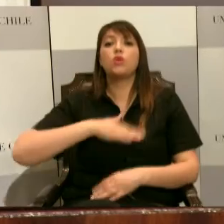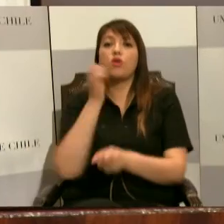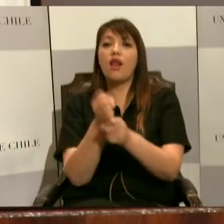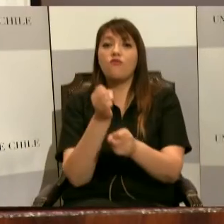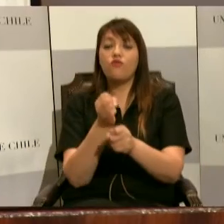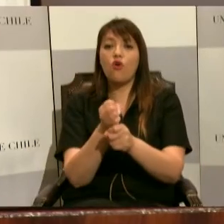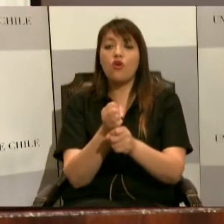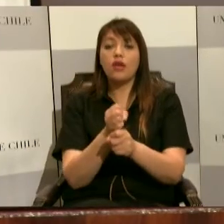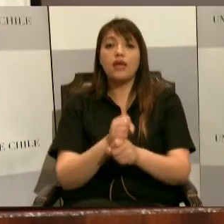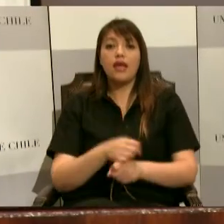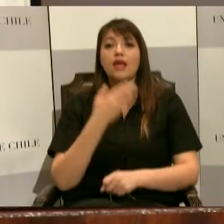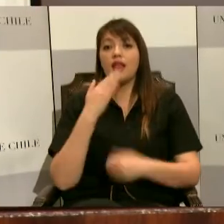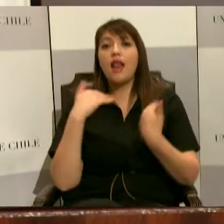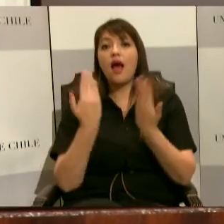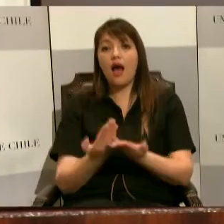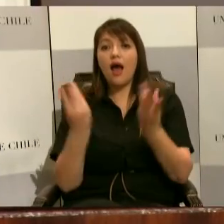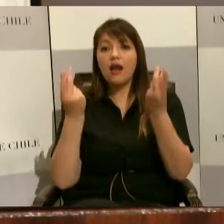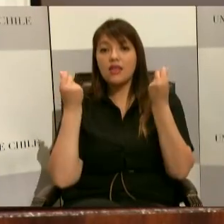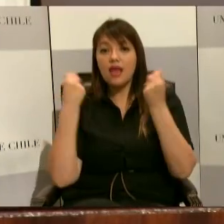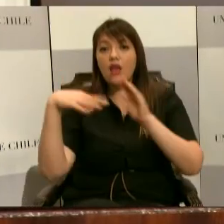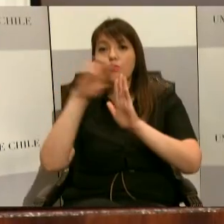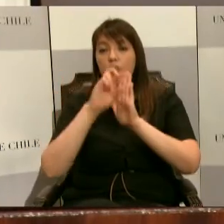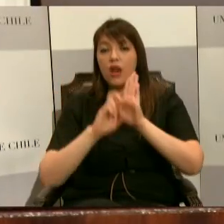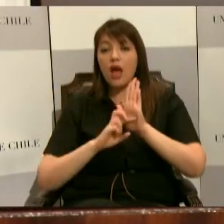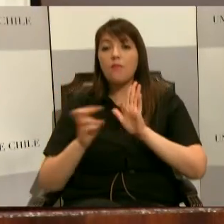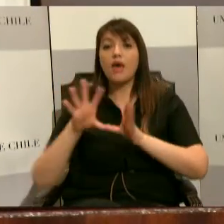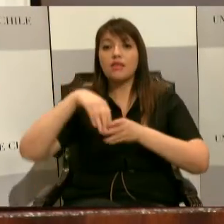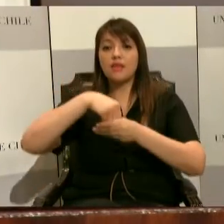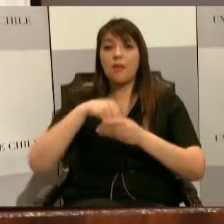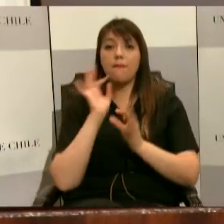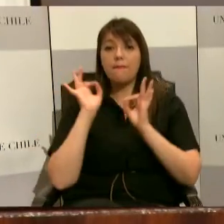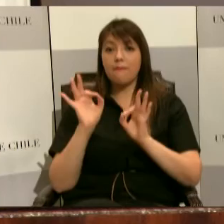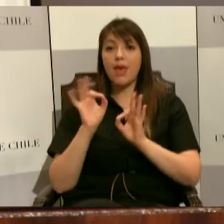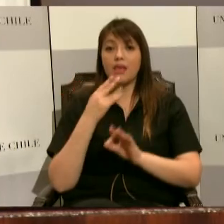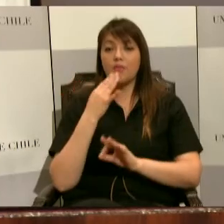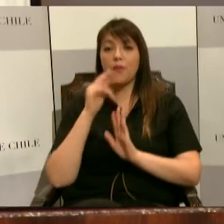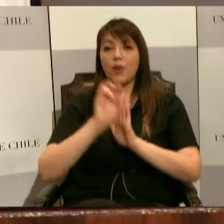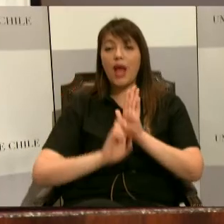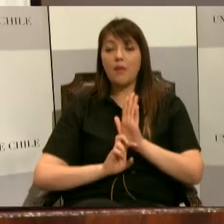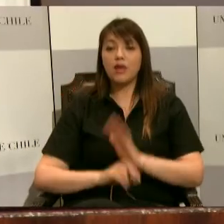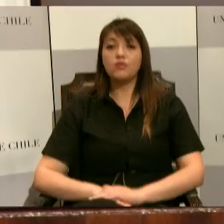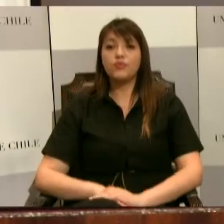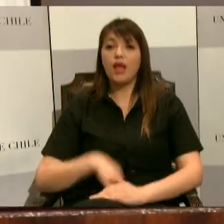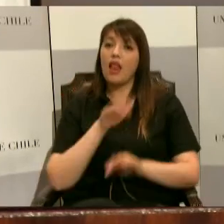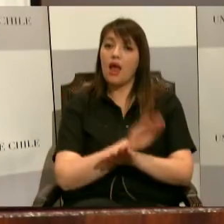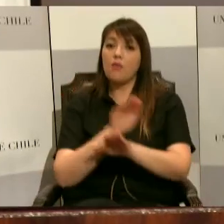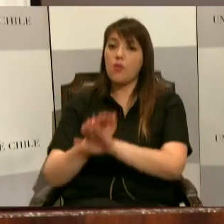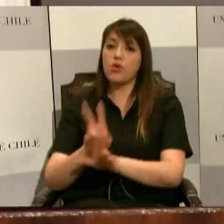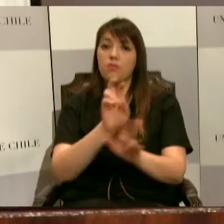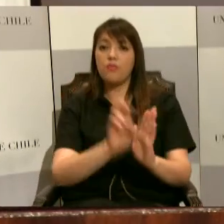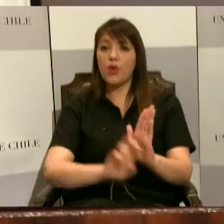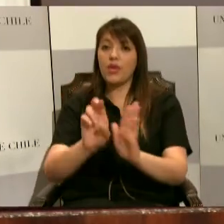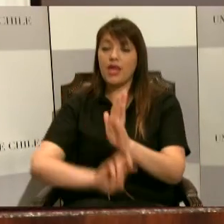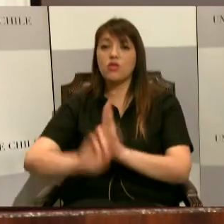año en la creación y aseguramiento de la calidad de los programas de posgrado y su internalización, particularmente los programas doctorales. El apoyo del proyecto